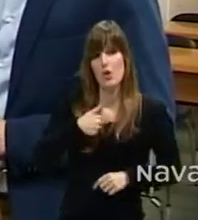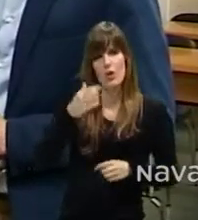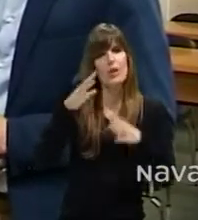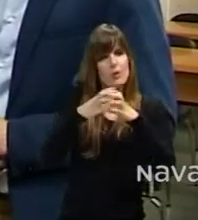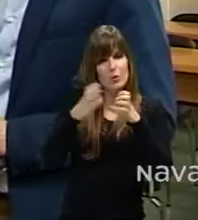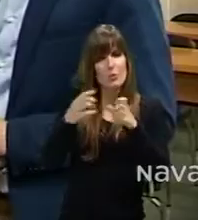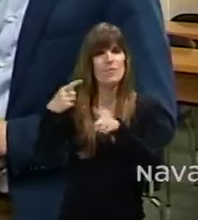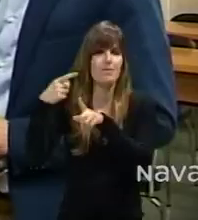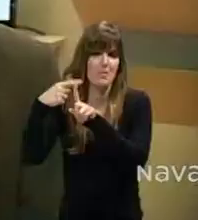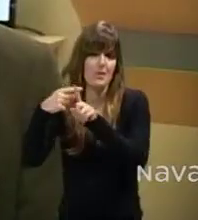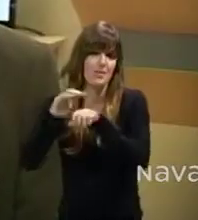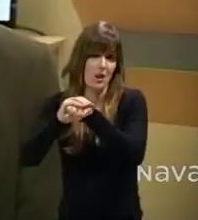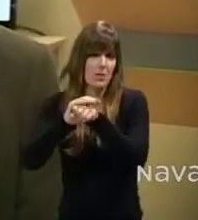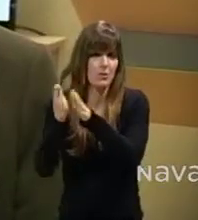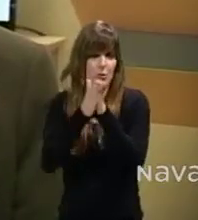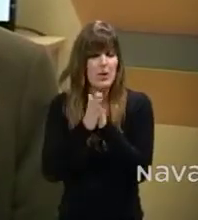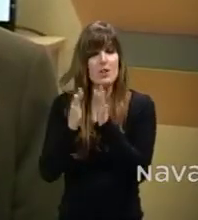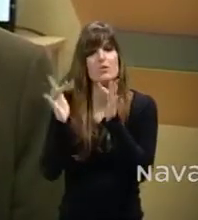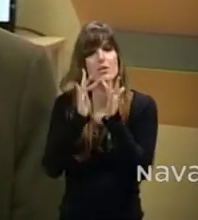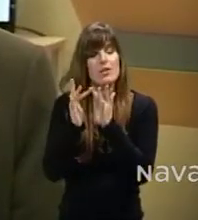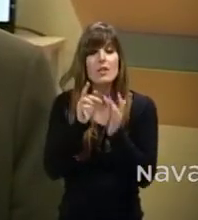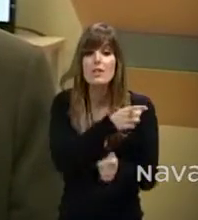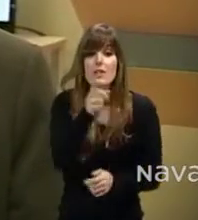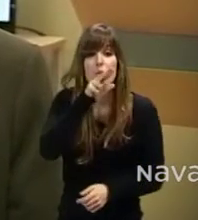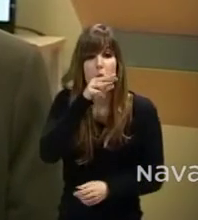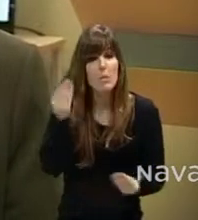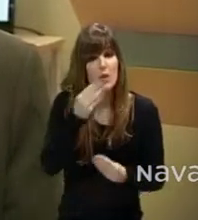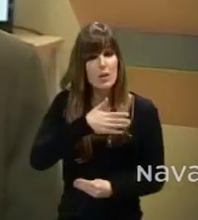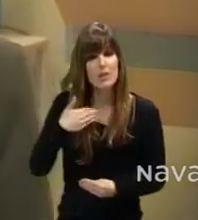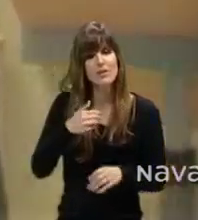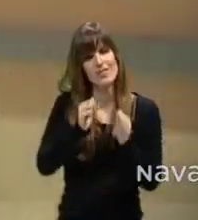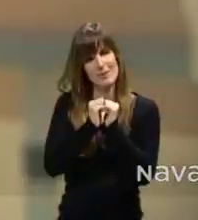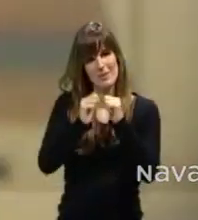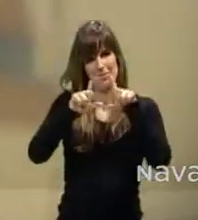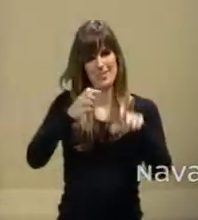yo y que tiene el resto de mis compañeros. Si quieres hablar mejor, te esperamos en Bersaria.es.